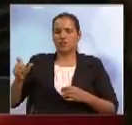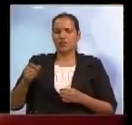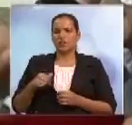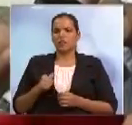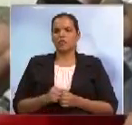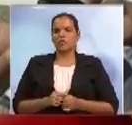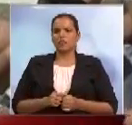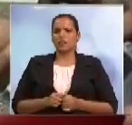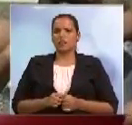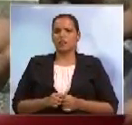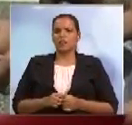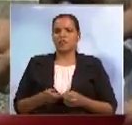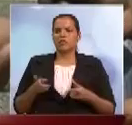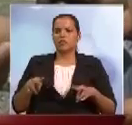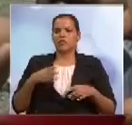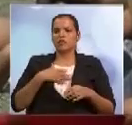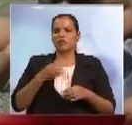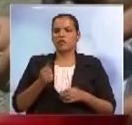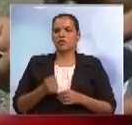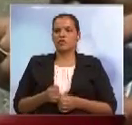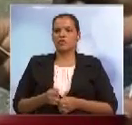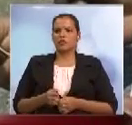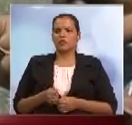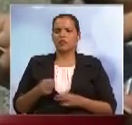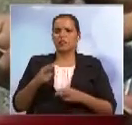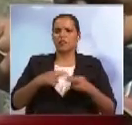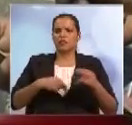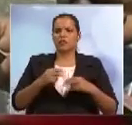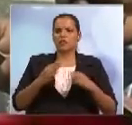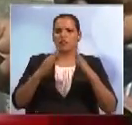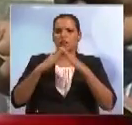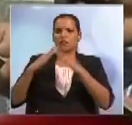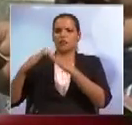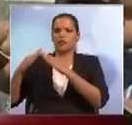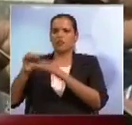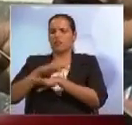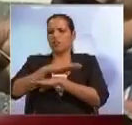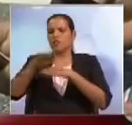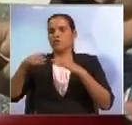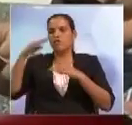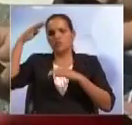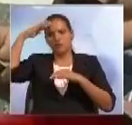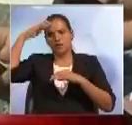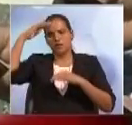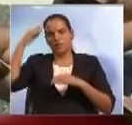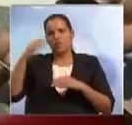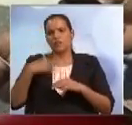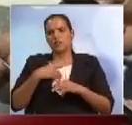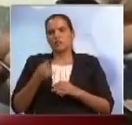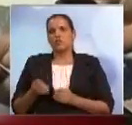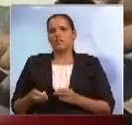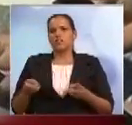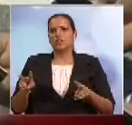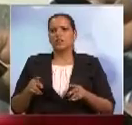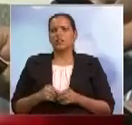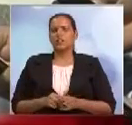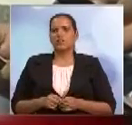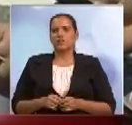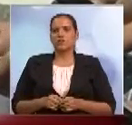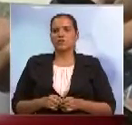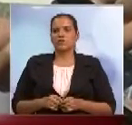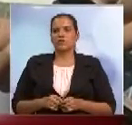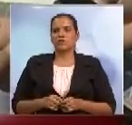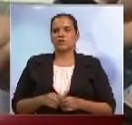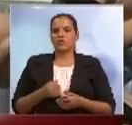más de ello esta misma obra contempla la construcción de vivienda fiscal para policías que está al fondo esto también permitirá